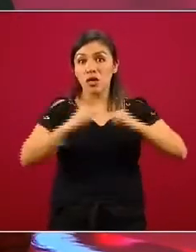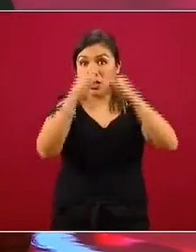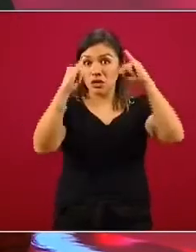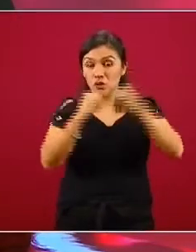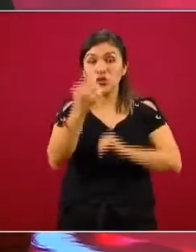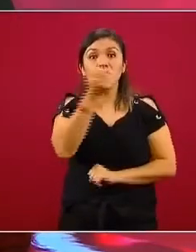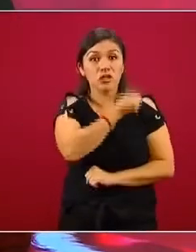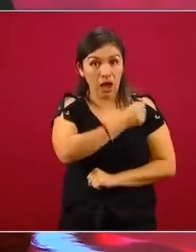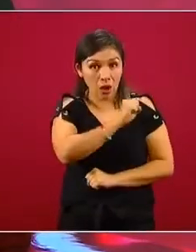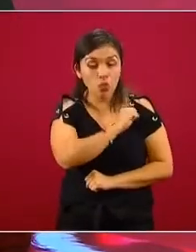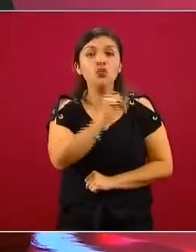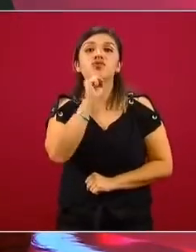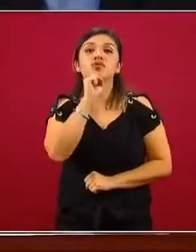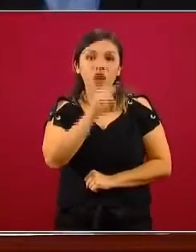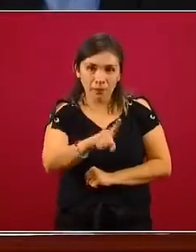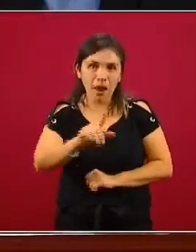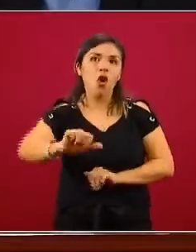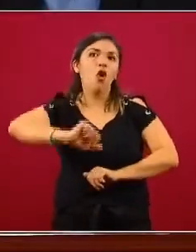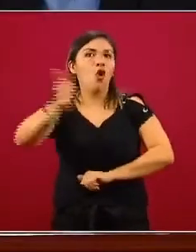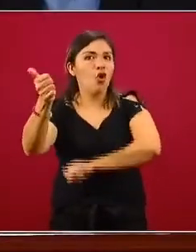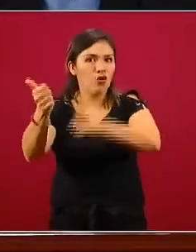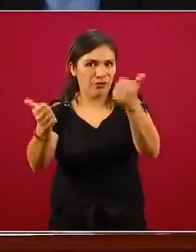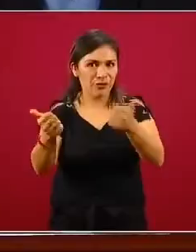en el sector salud, sino fuera del sector salud.